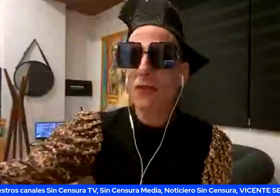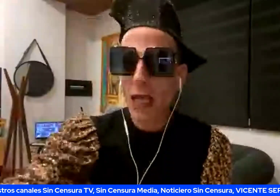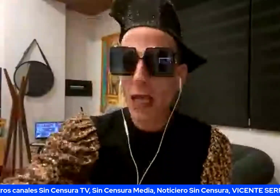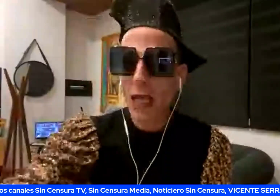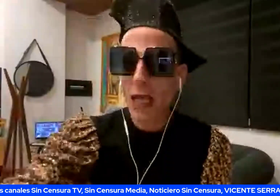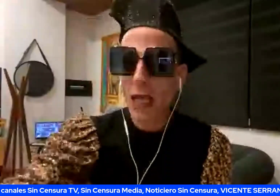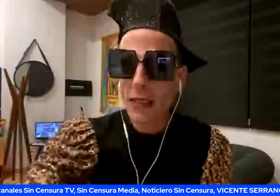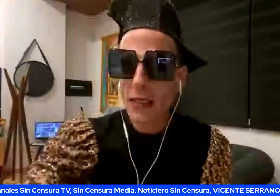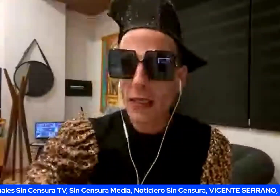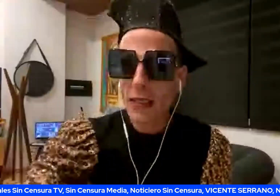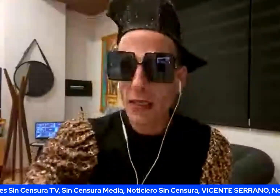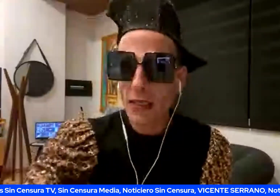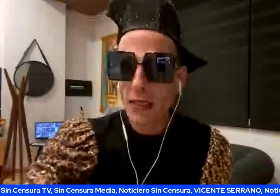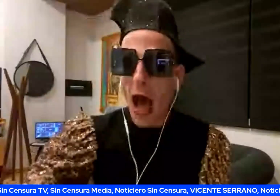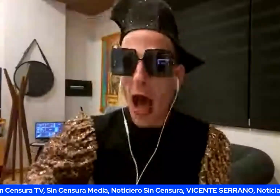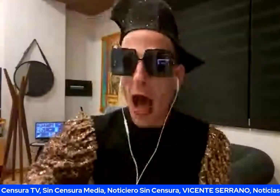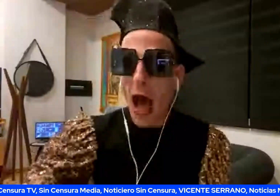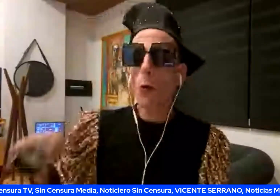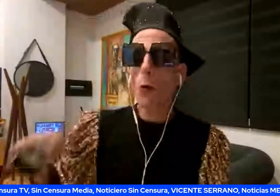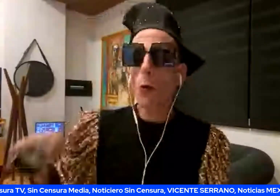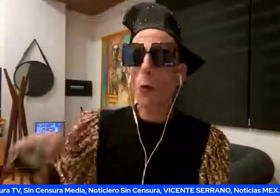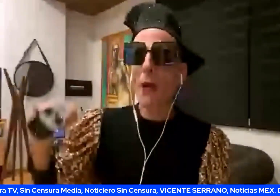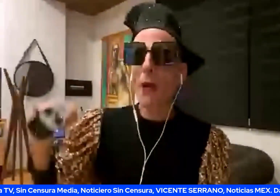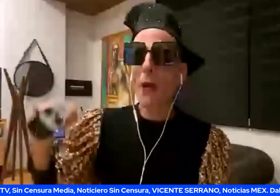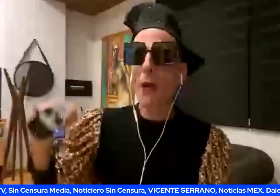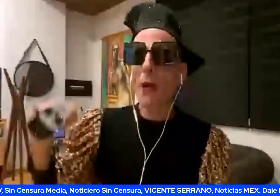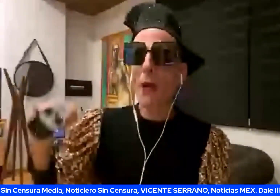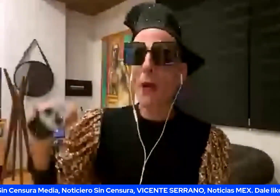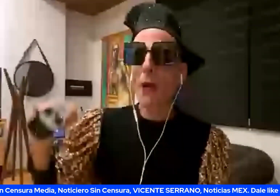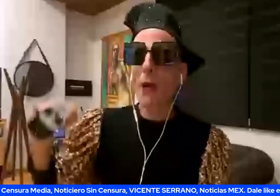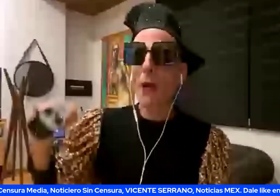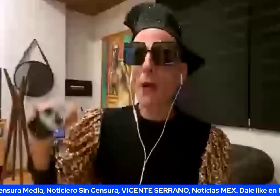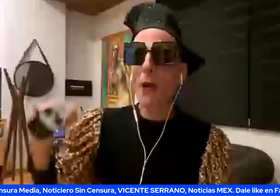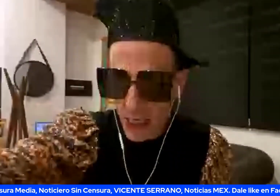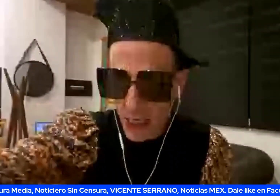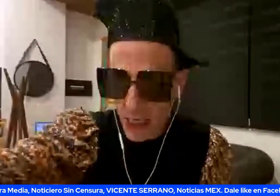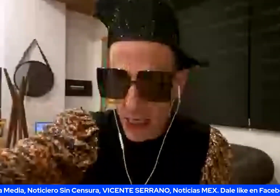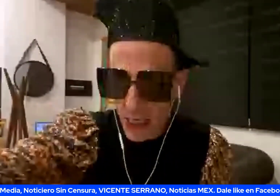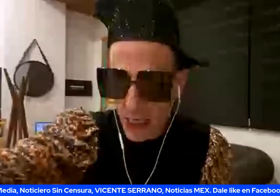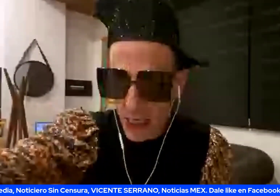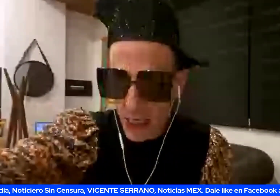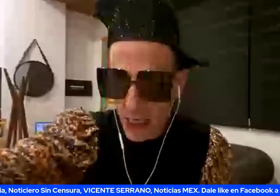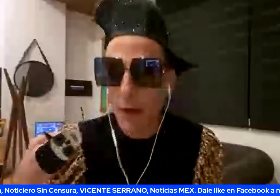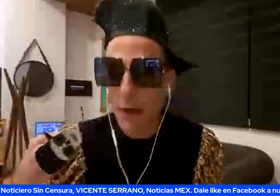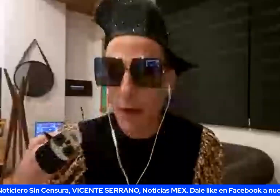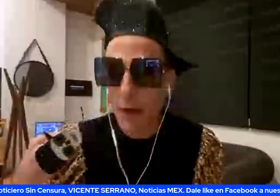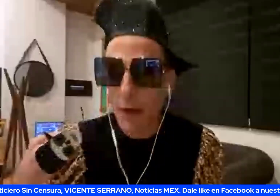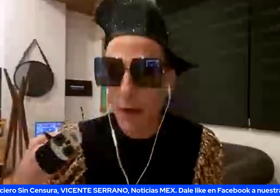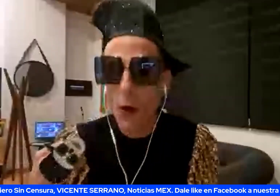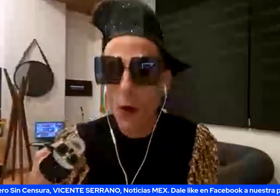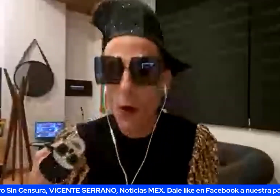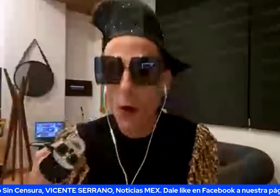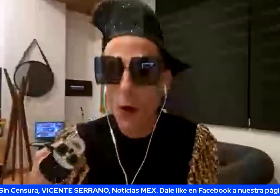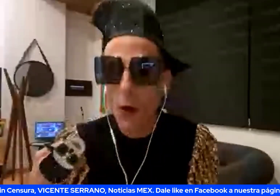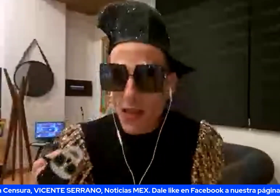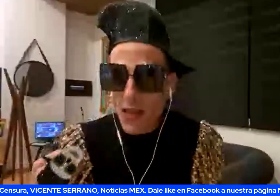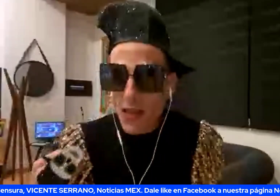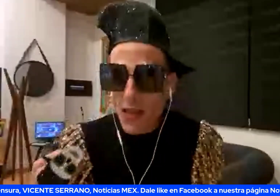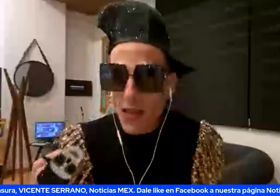las farmacéuticas lo que necesitas a un superprecio porque eres el mayorista, porque tú finalmente estás